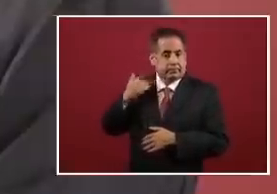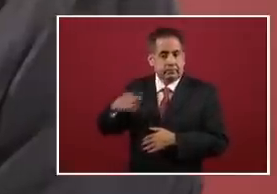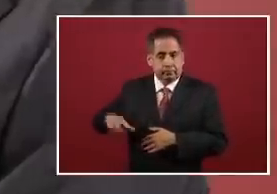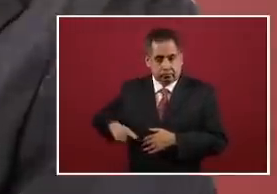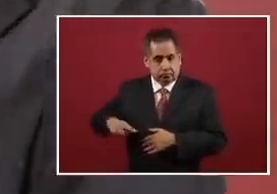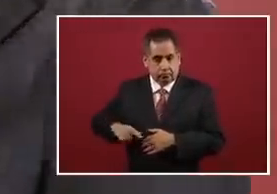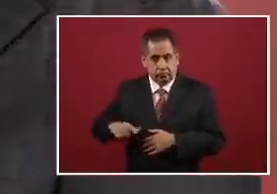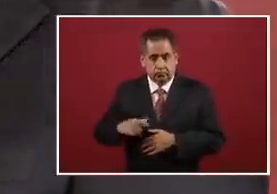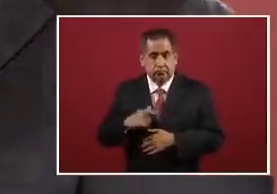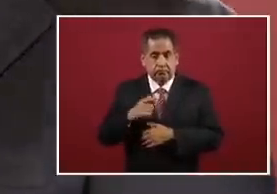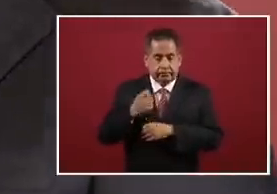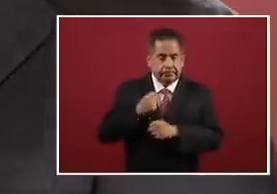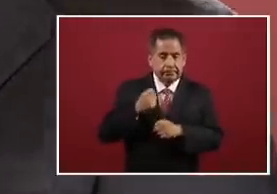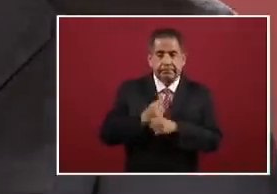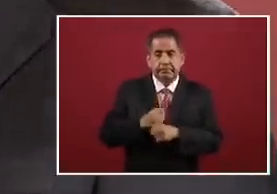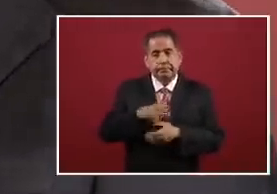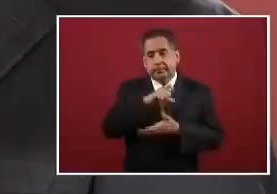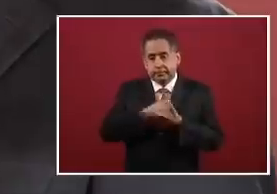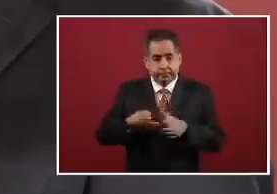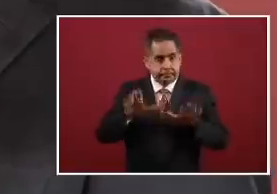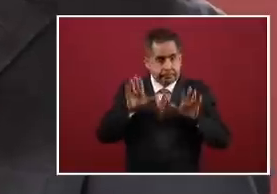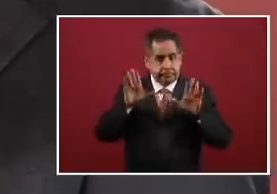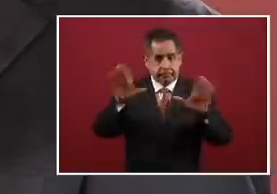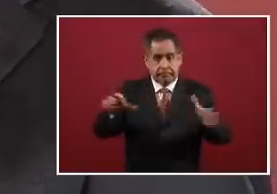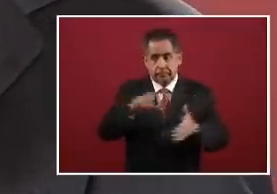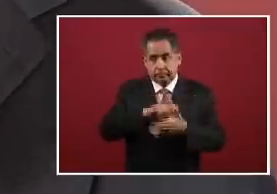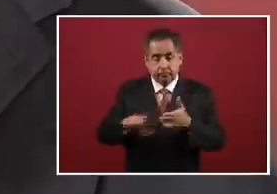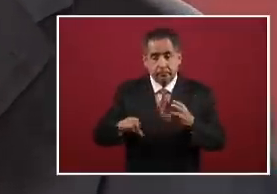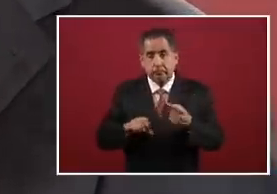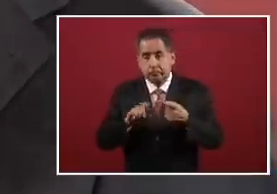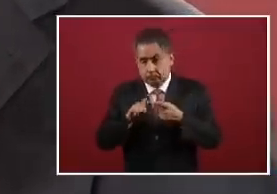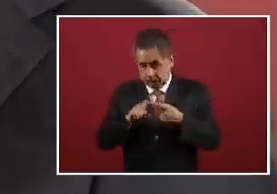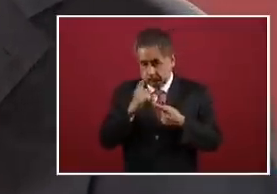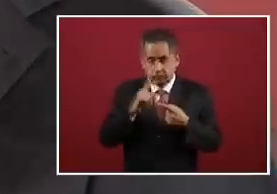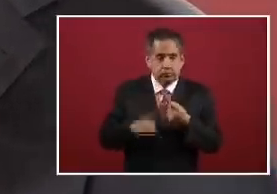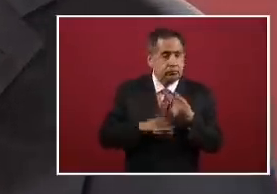además de ese avión, se compraron